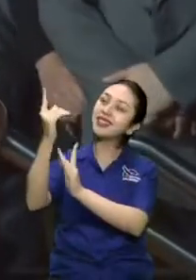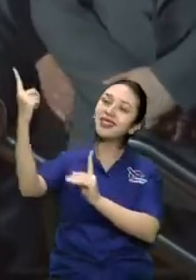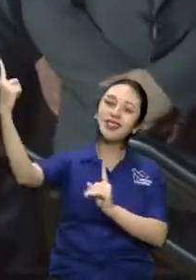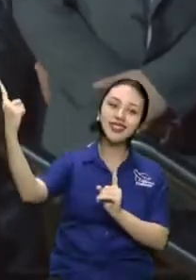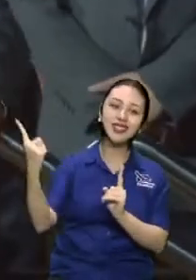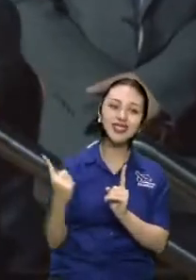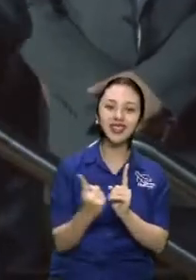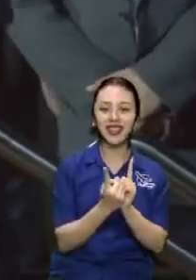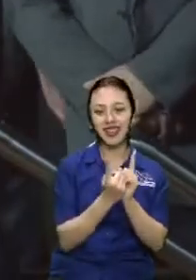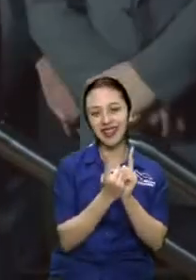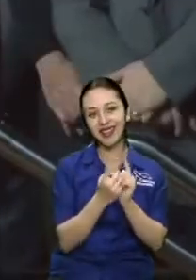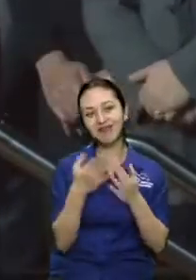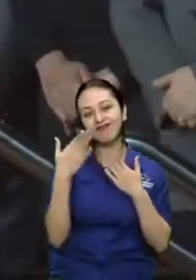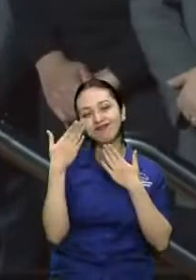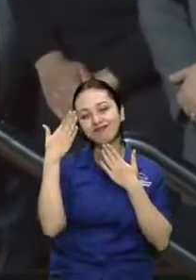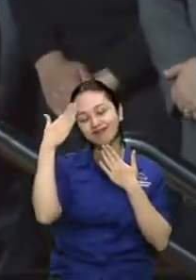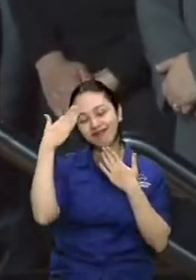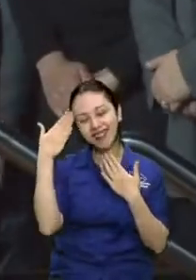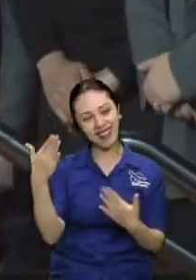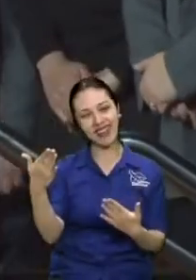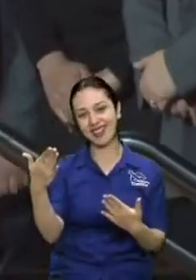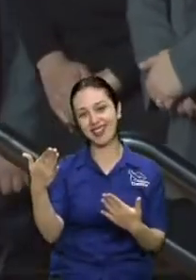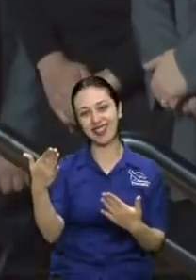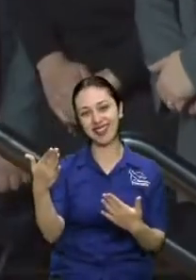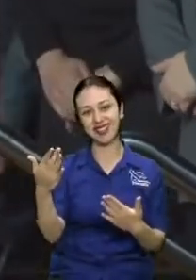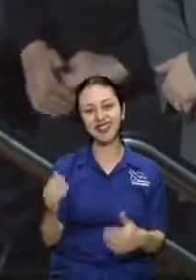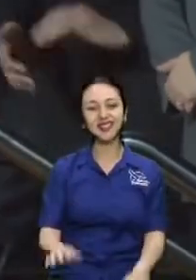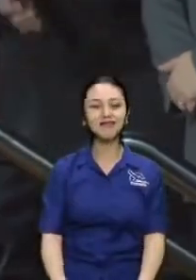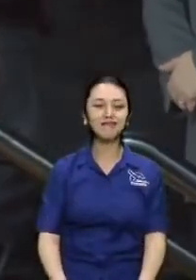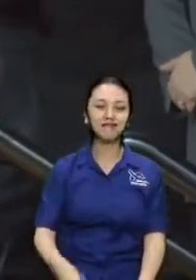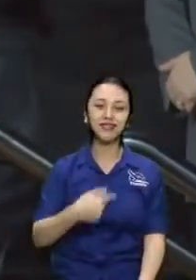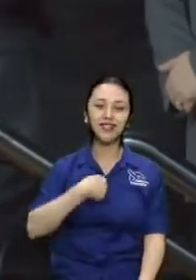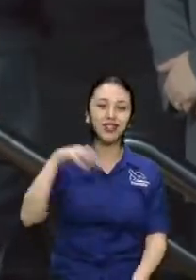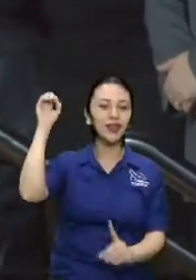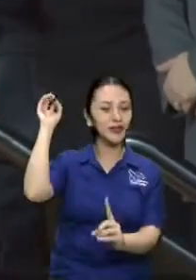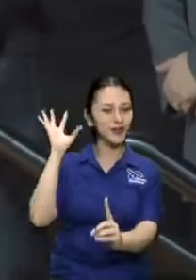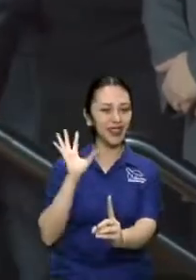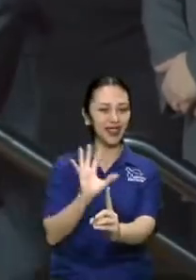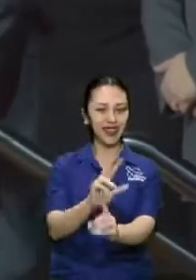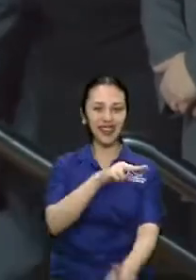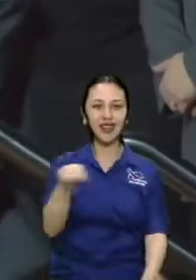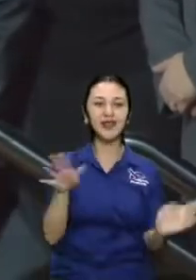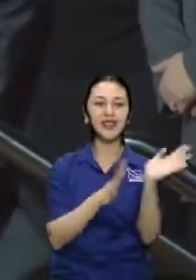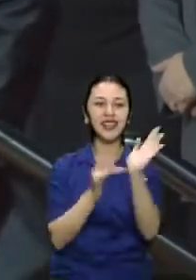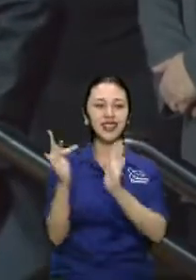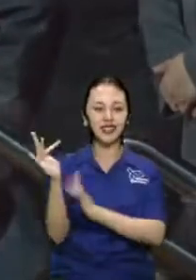manifestación de cariño. Les bendigo en el nombre de Jesús. Y ya queremos pastel.